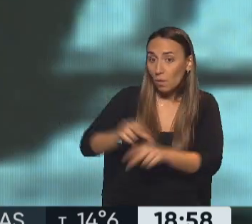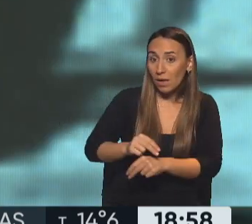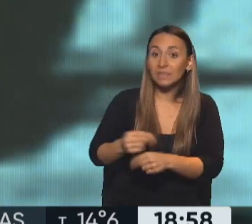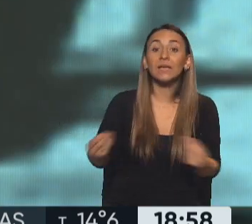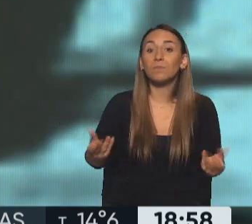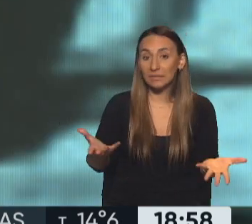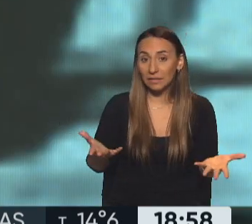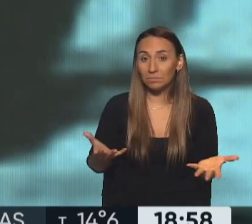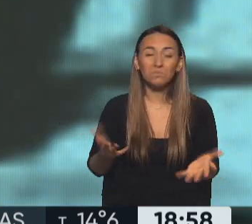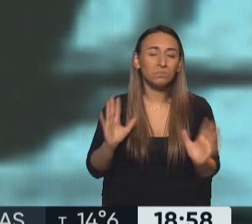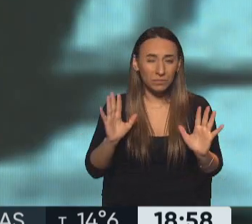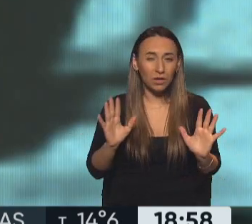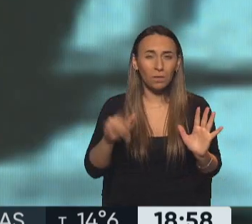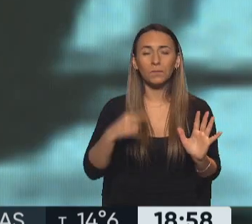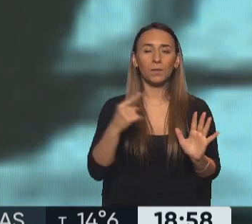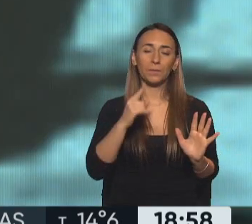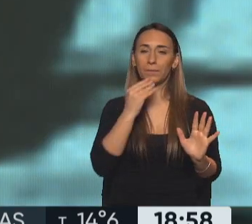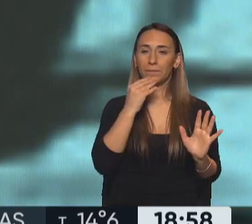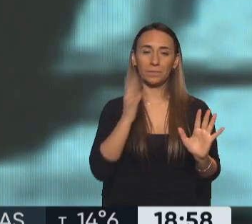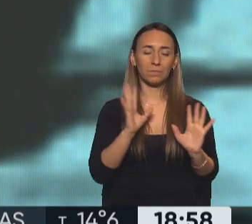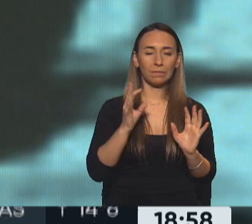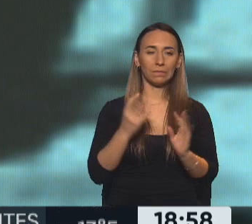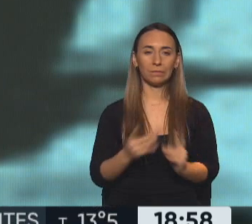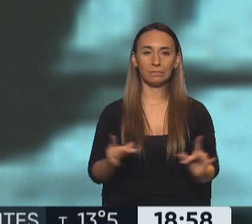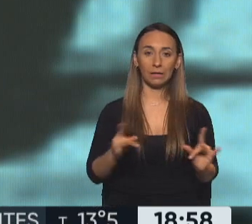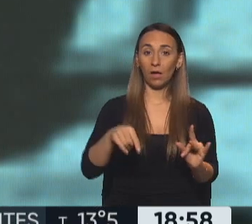pero hasta aquí con bastante discreción. Recién esta tarde se empezó